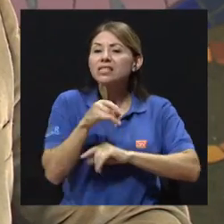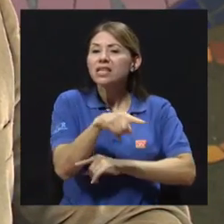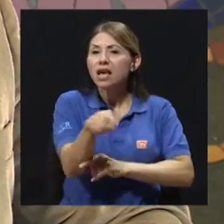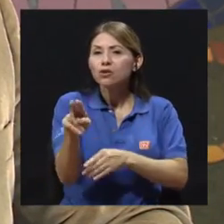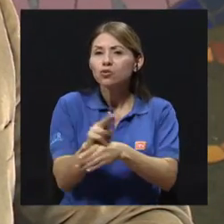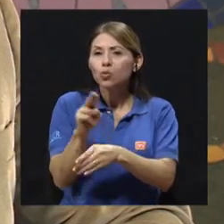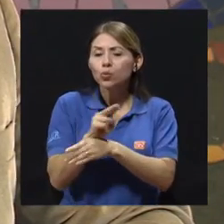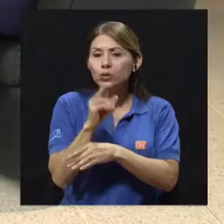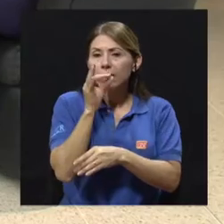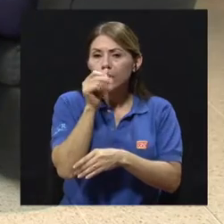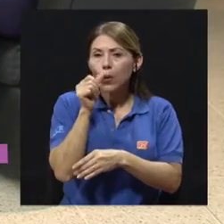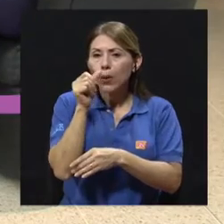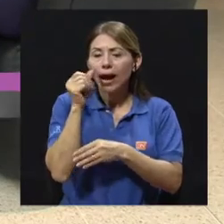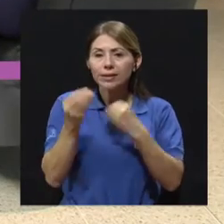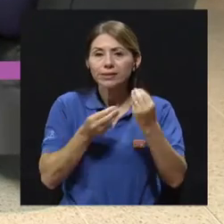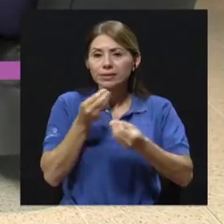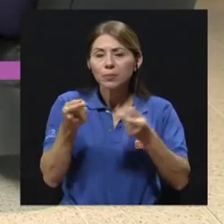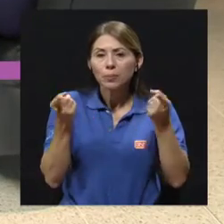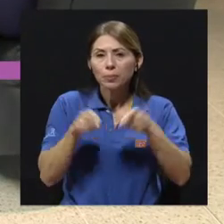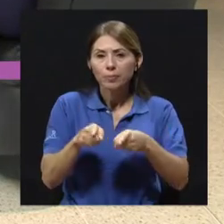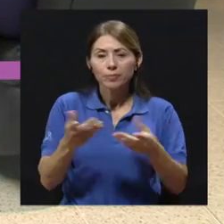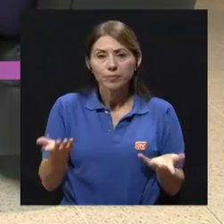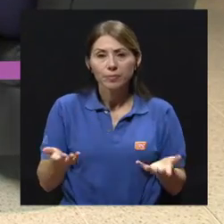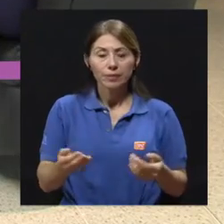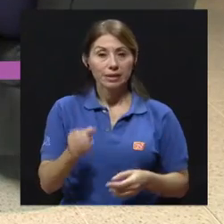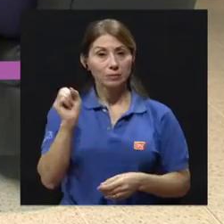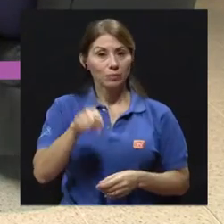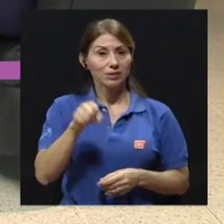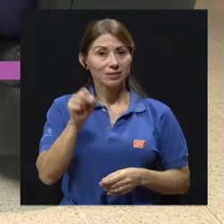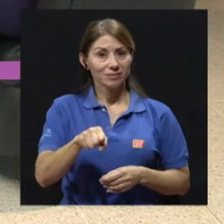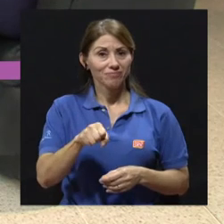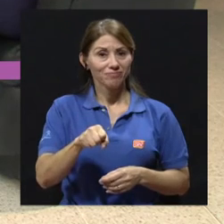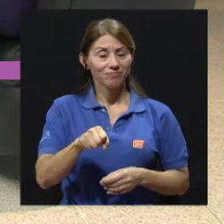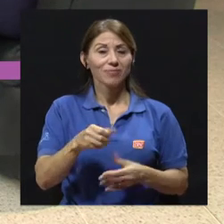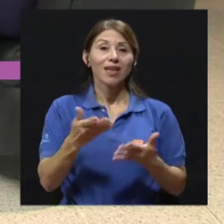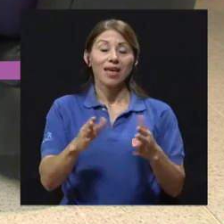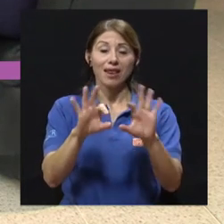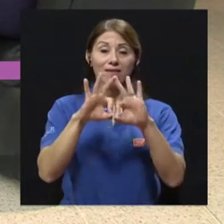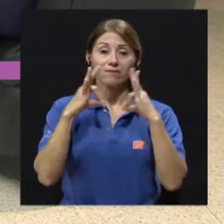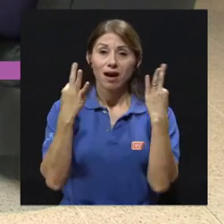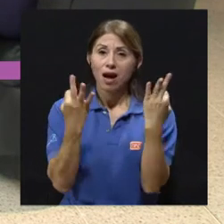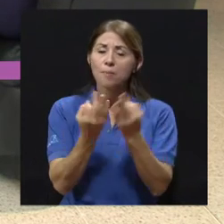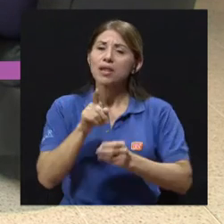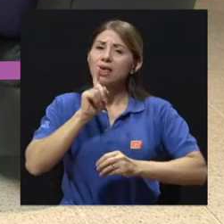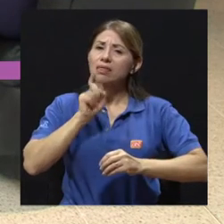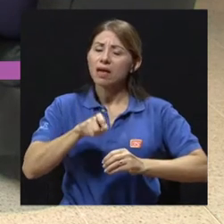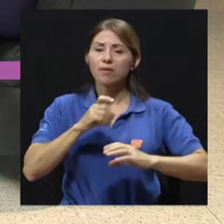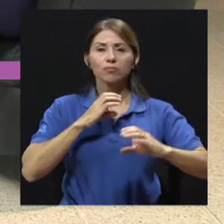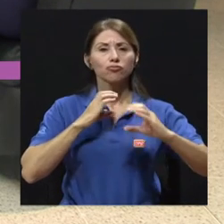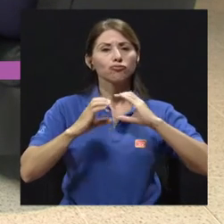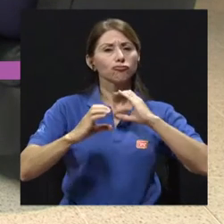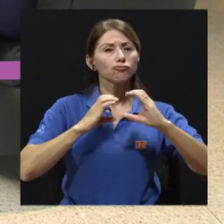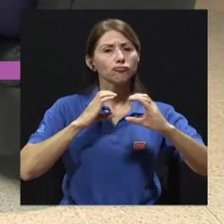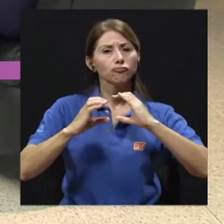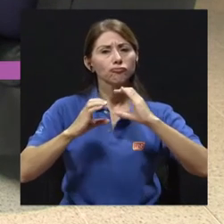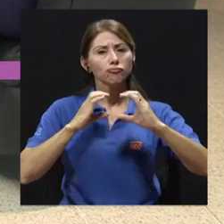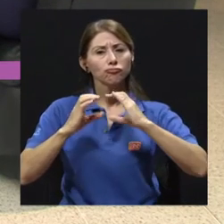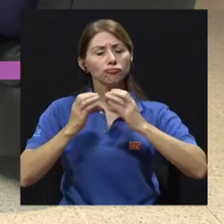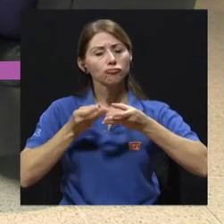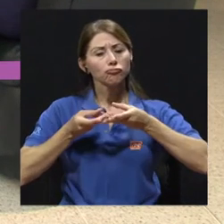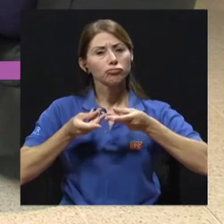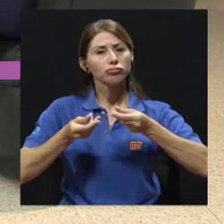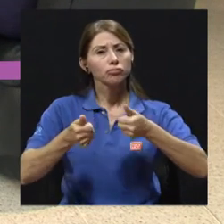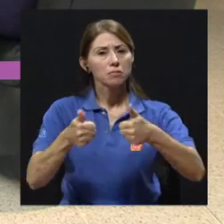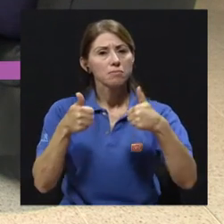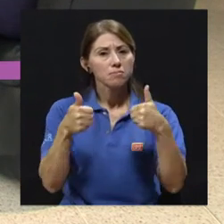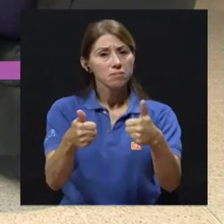consumo de drogas? Sí, claro. La comunicación que debería de ser una constante dentro del seno de la familia. Si no